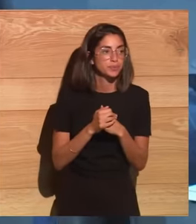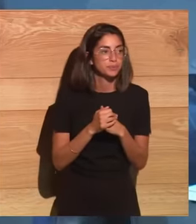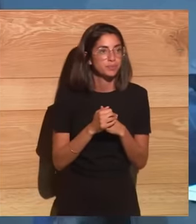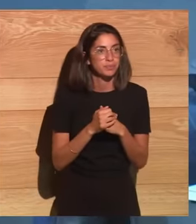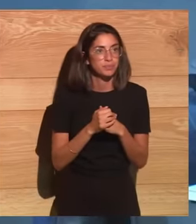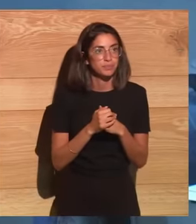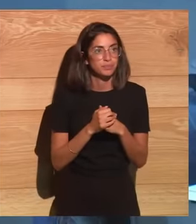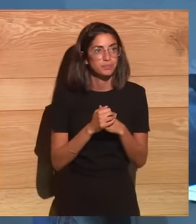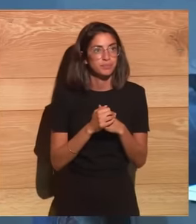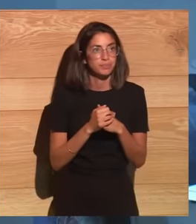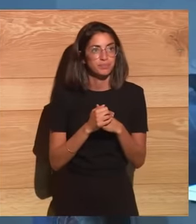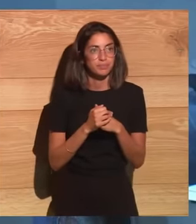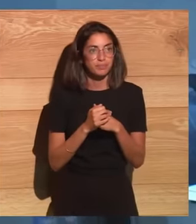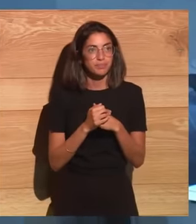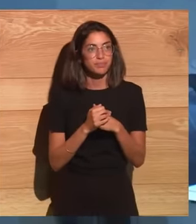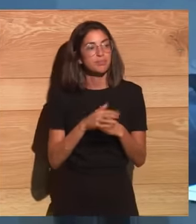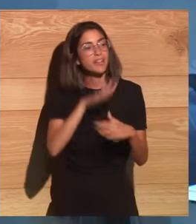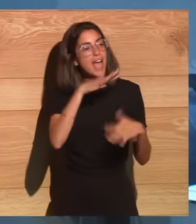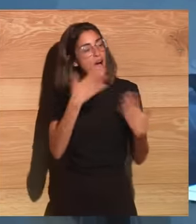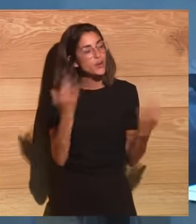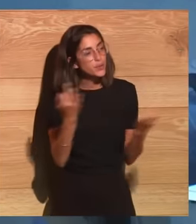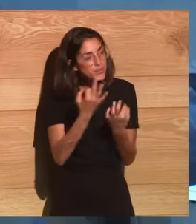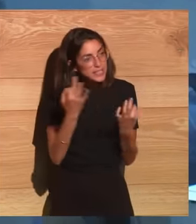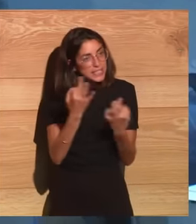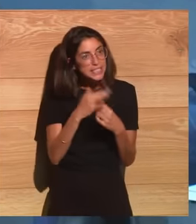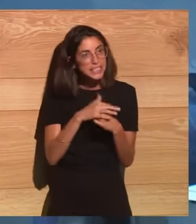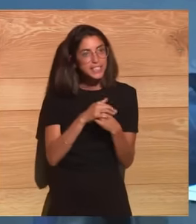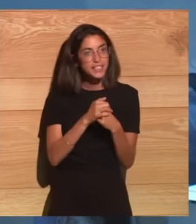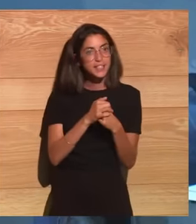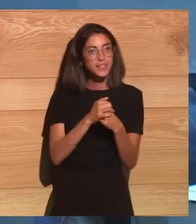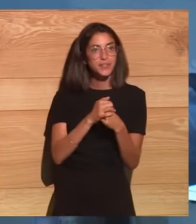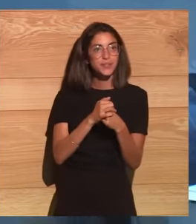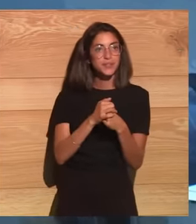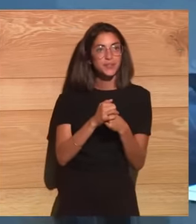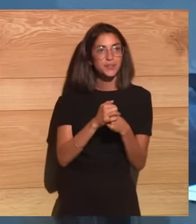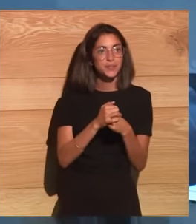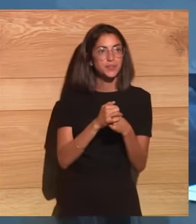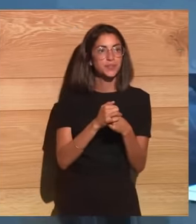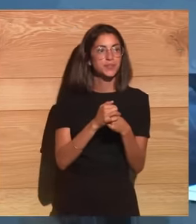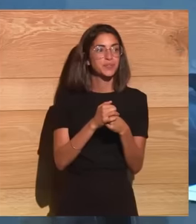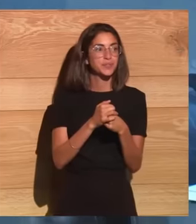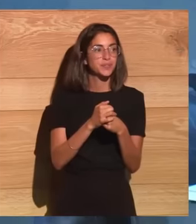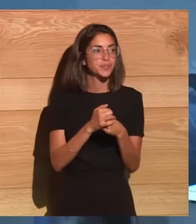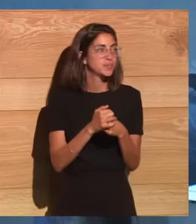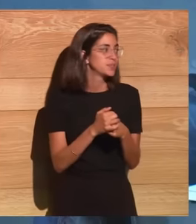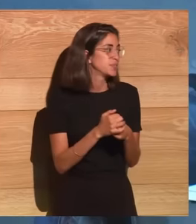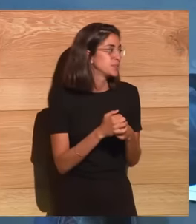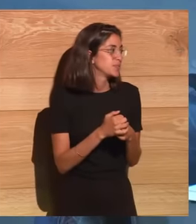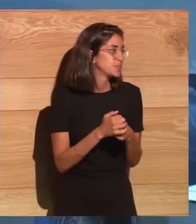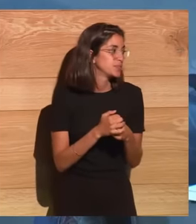¡Bum! ¿Y ahora qué? Esa se la he escrito yo. ¿Cómo?